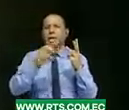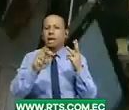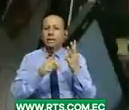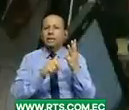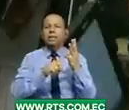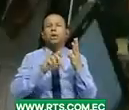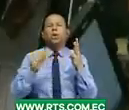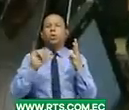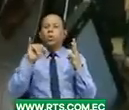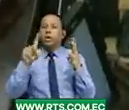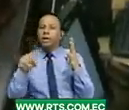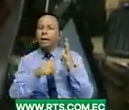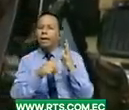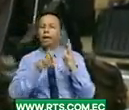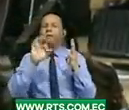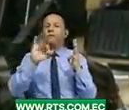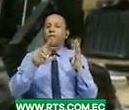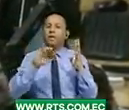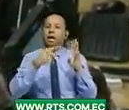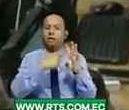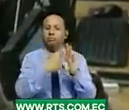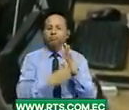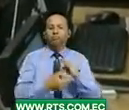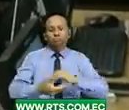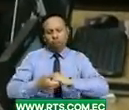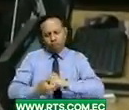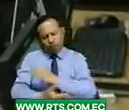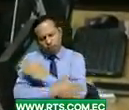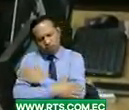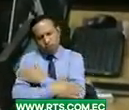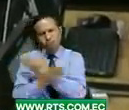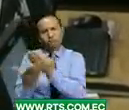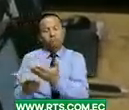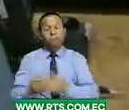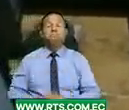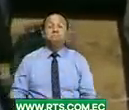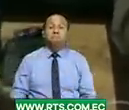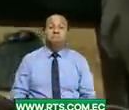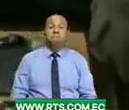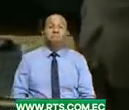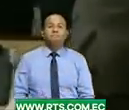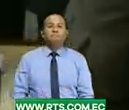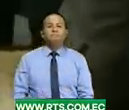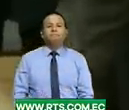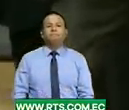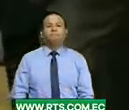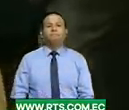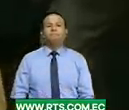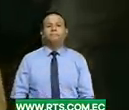Izquierda Democrática Edwin Frías. Informó Valeria Navarro.